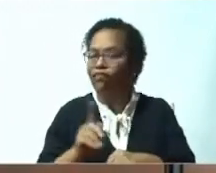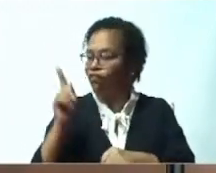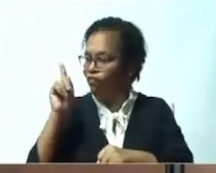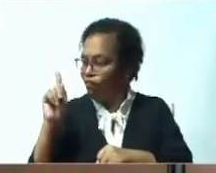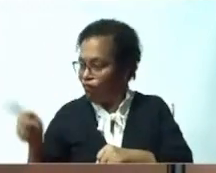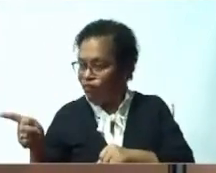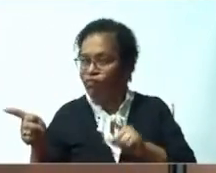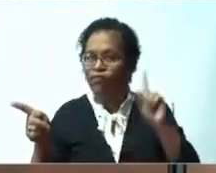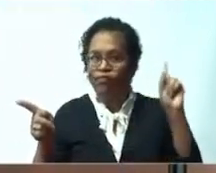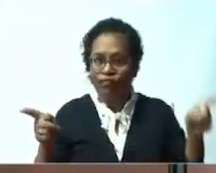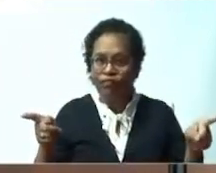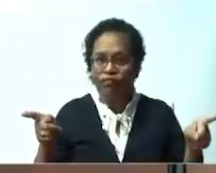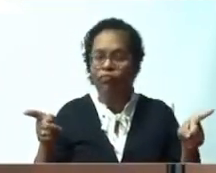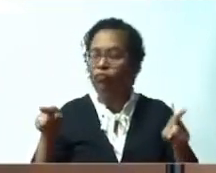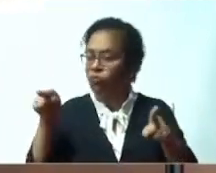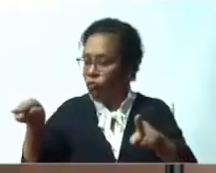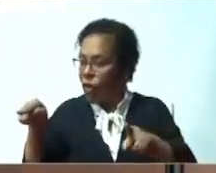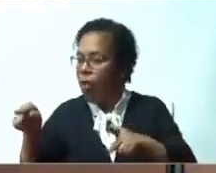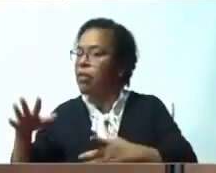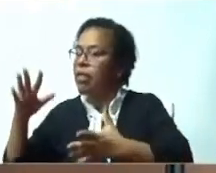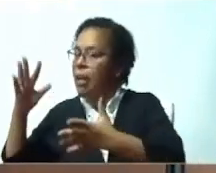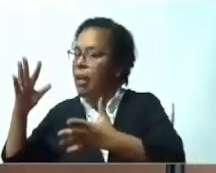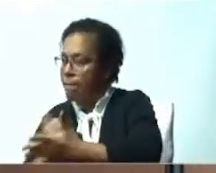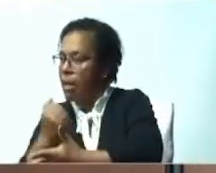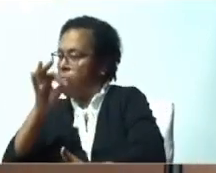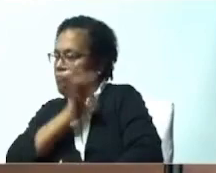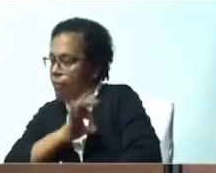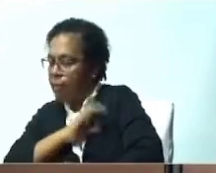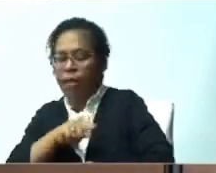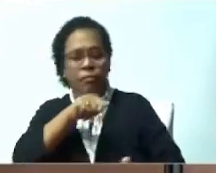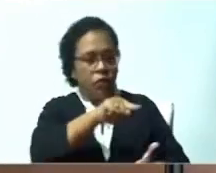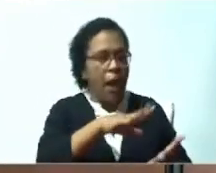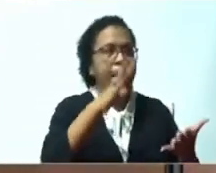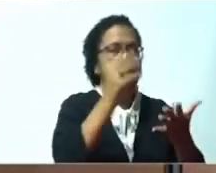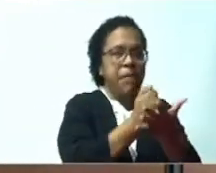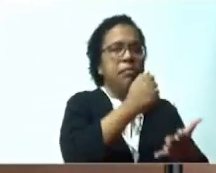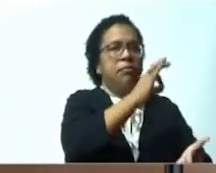salen beneficiosas. No es cuando uno cree que está engañando al otro.